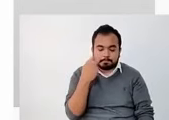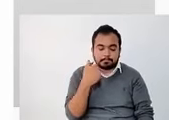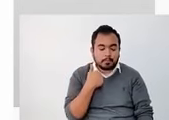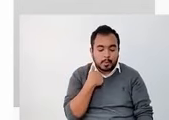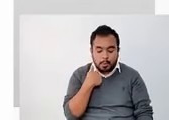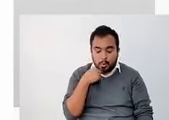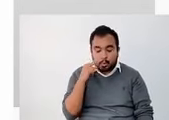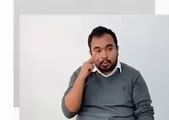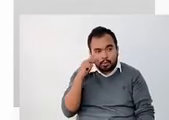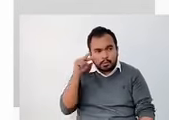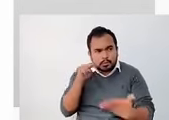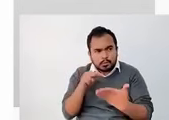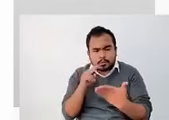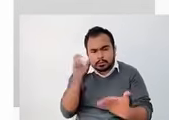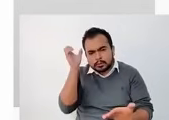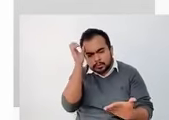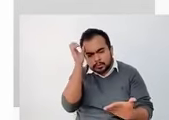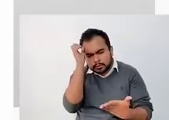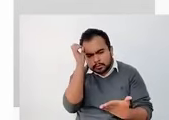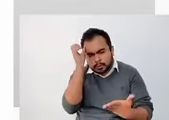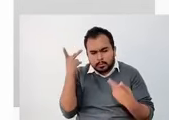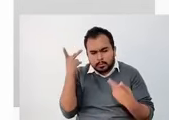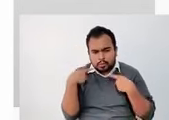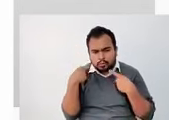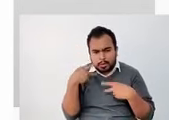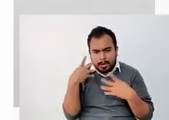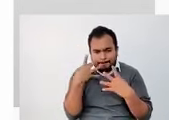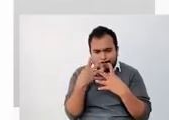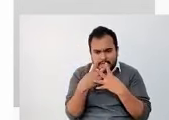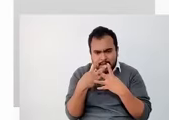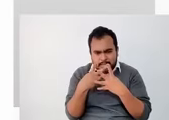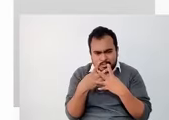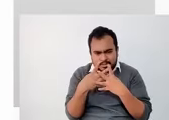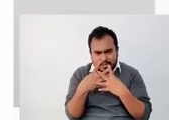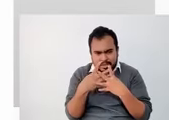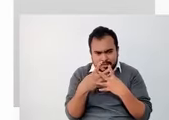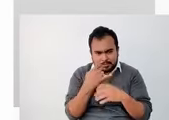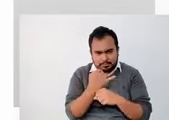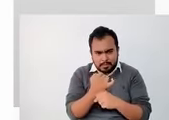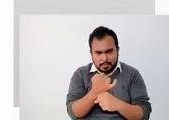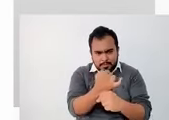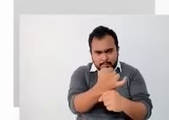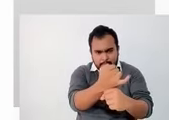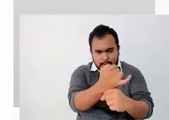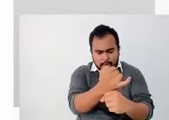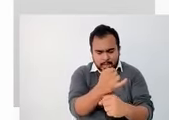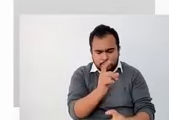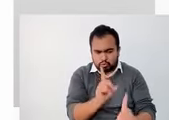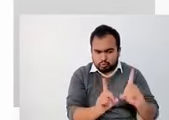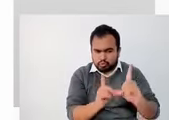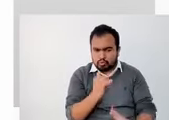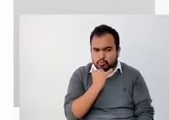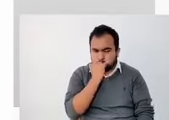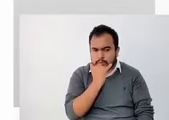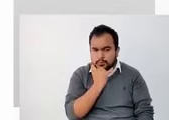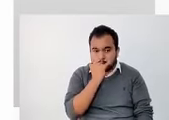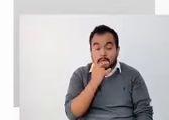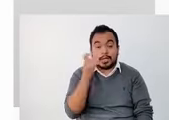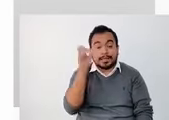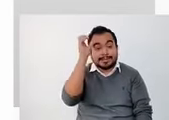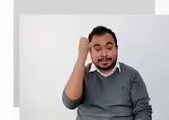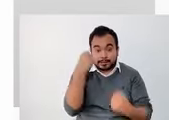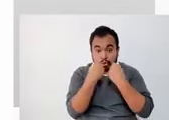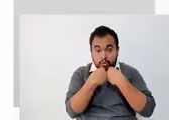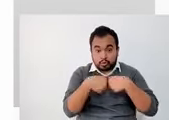las ciencias que escogían los penalistas, pues empieza a tener sospechas. Por ejemplo, en esta apertura de las disciplinas sociales, cuando el